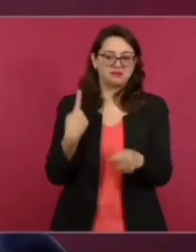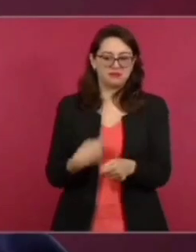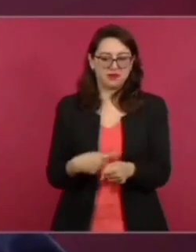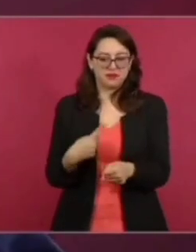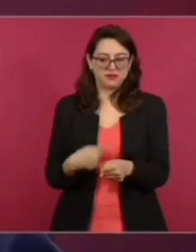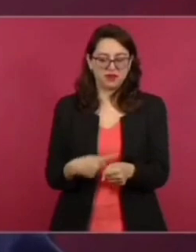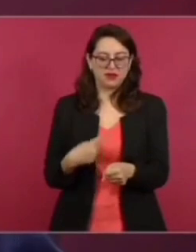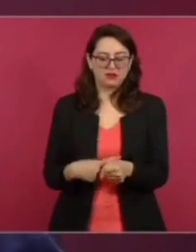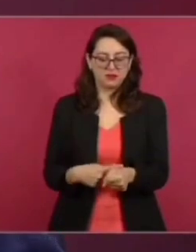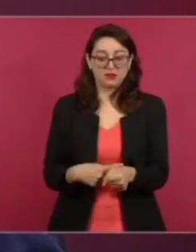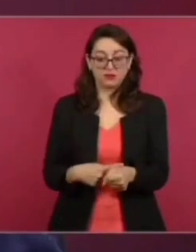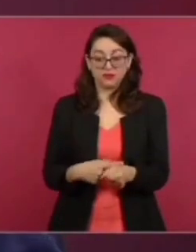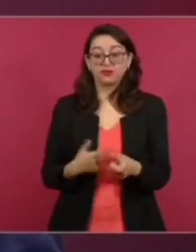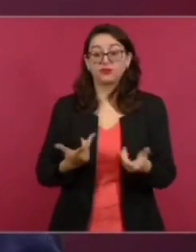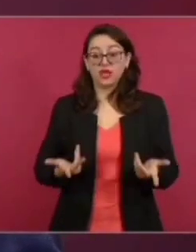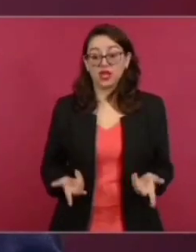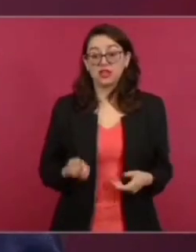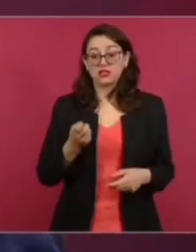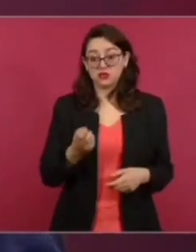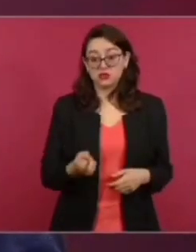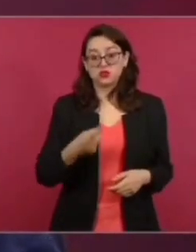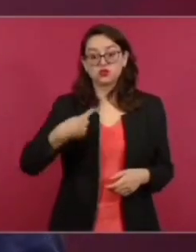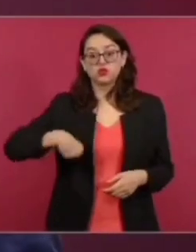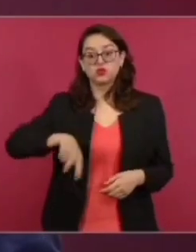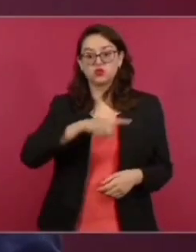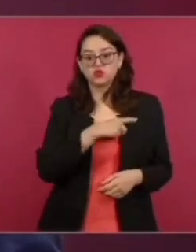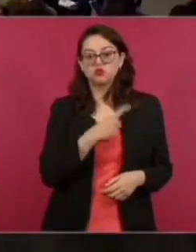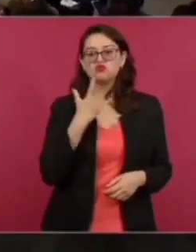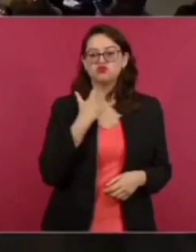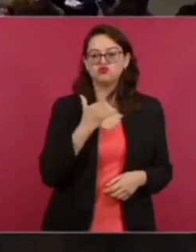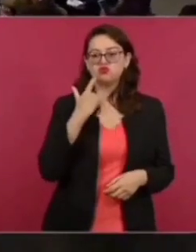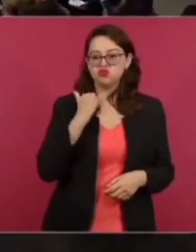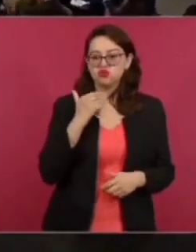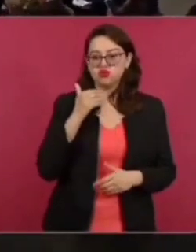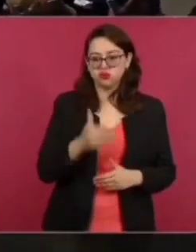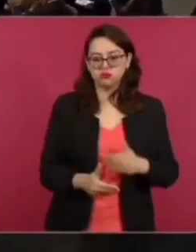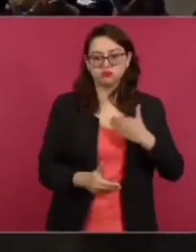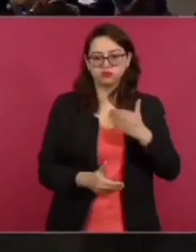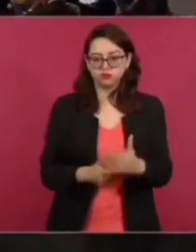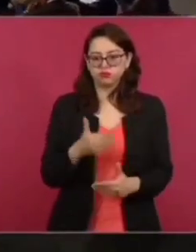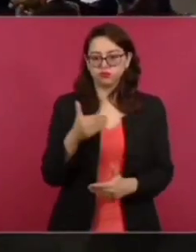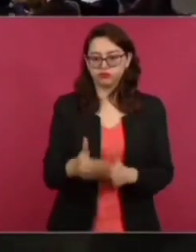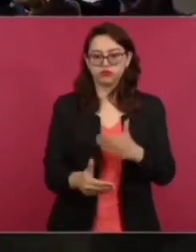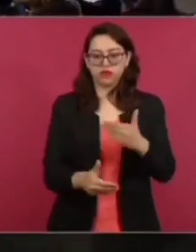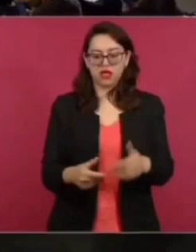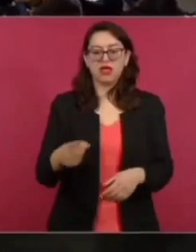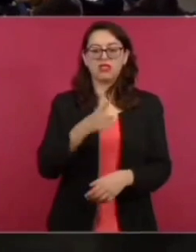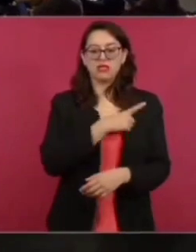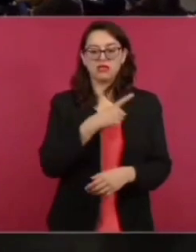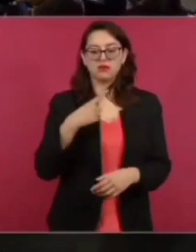Y tenemos que seguir avanzando, ¿no?, para atender estos problemas